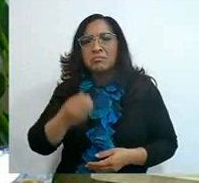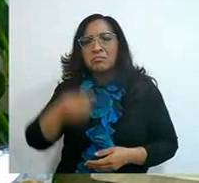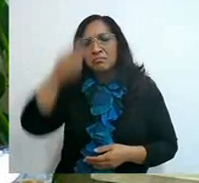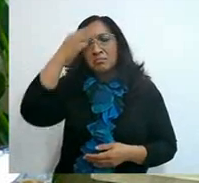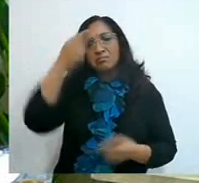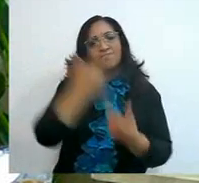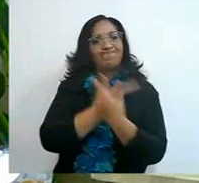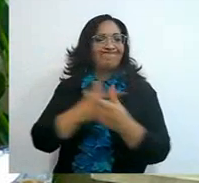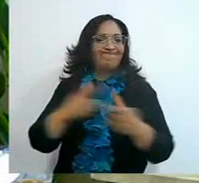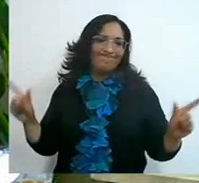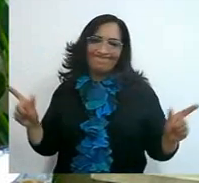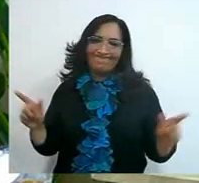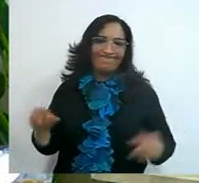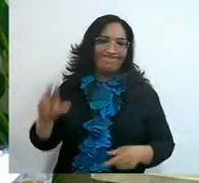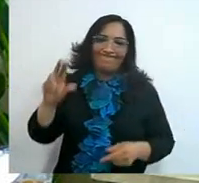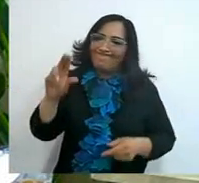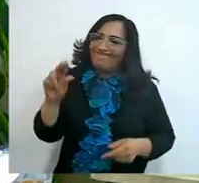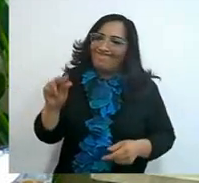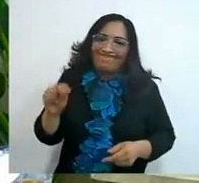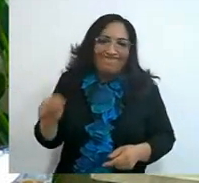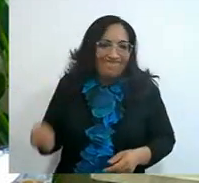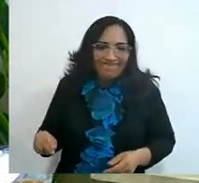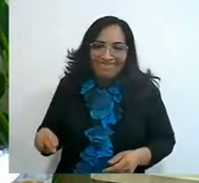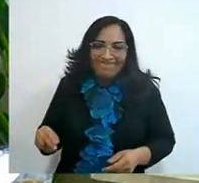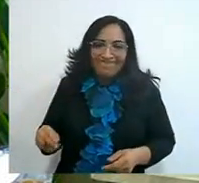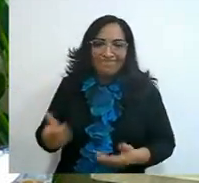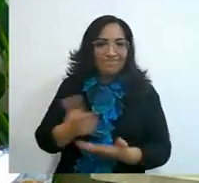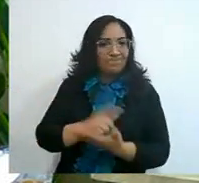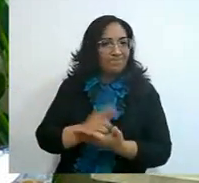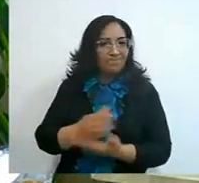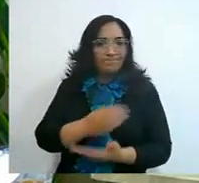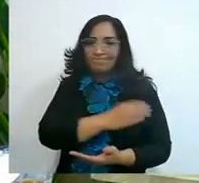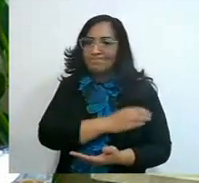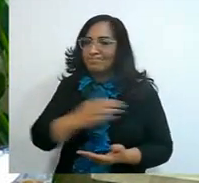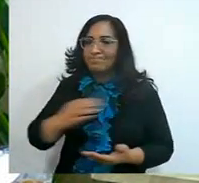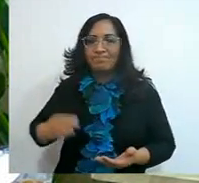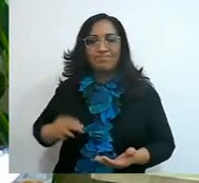novela, novela cristiana.